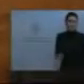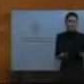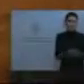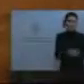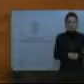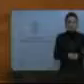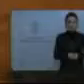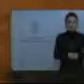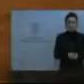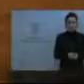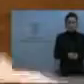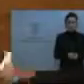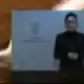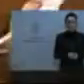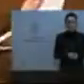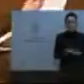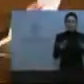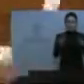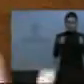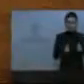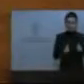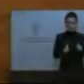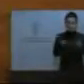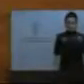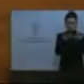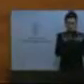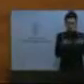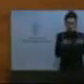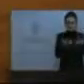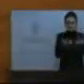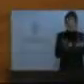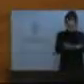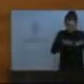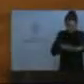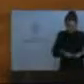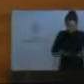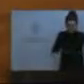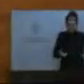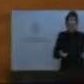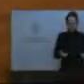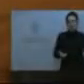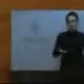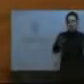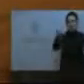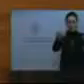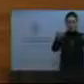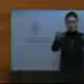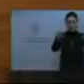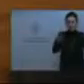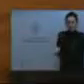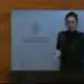que más abajo, en el mismo recorte de prensa, los